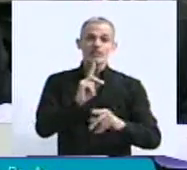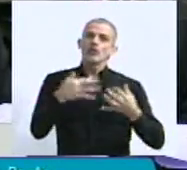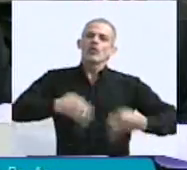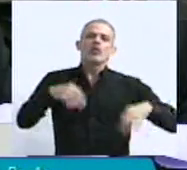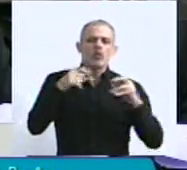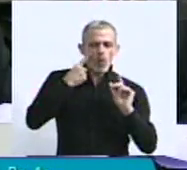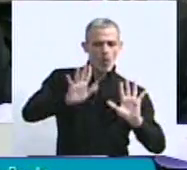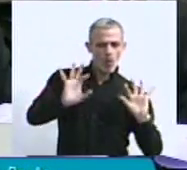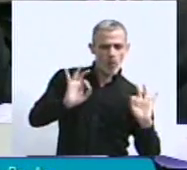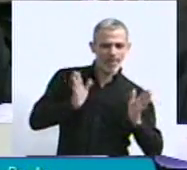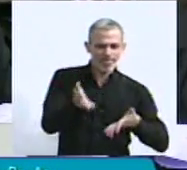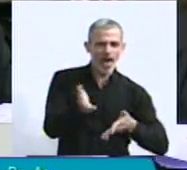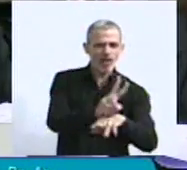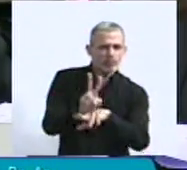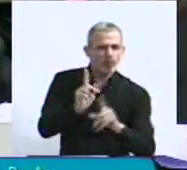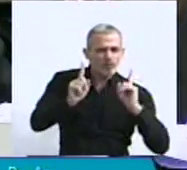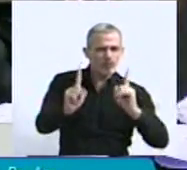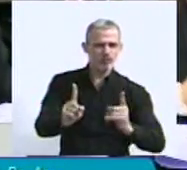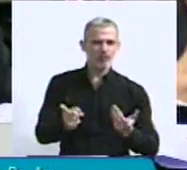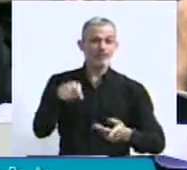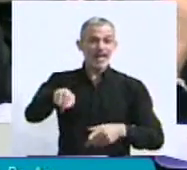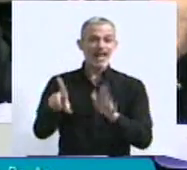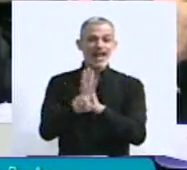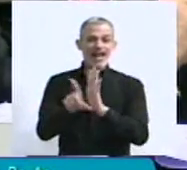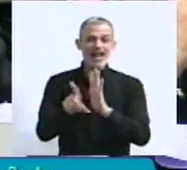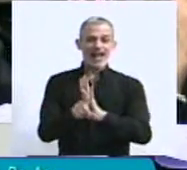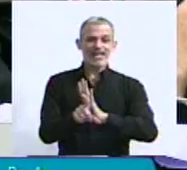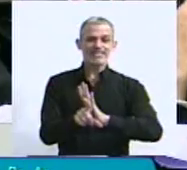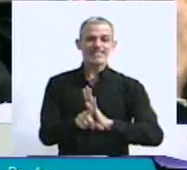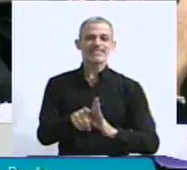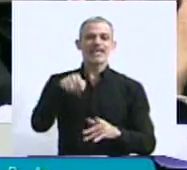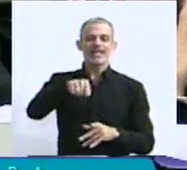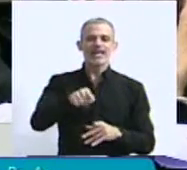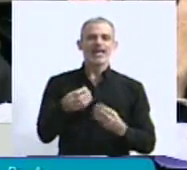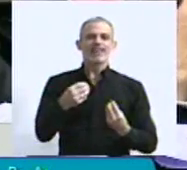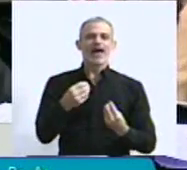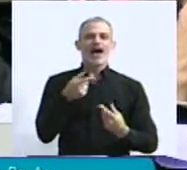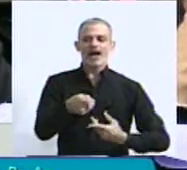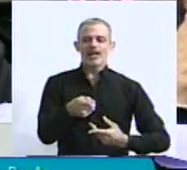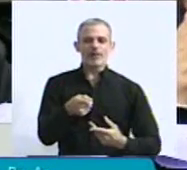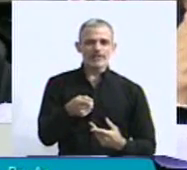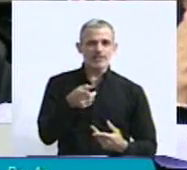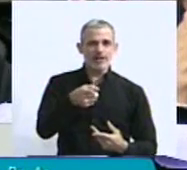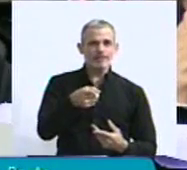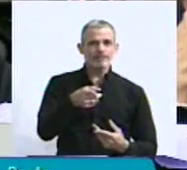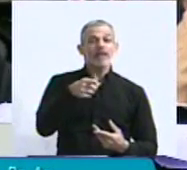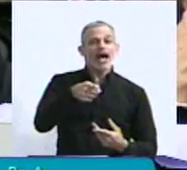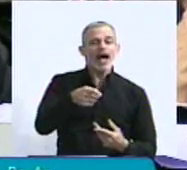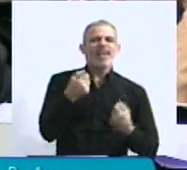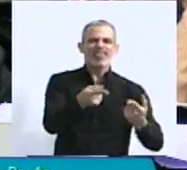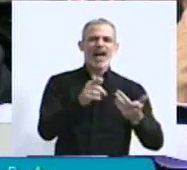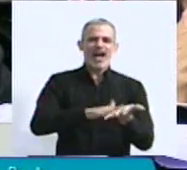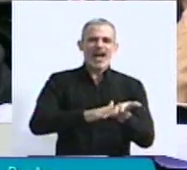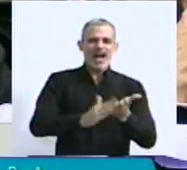cuidar para la Argentina. Y estas leyes que garantizan la movilidad, tanto